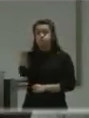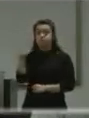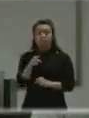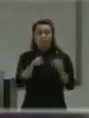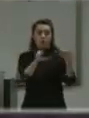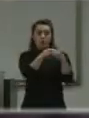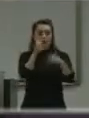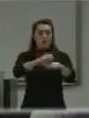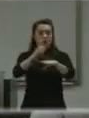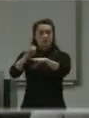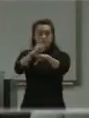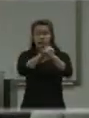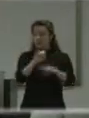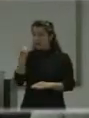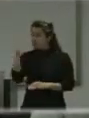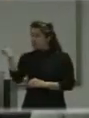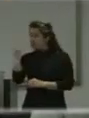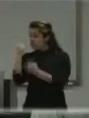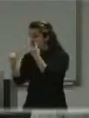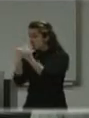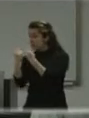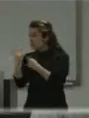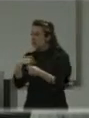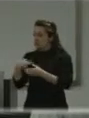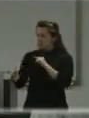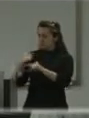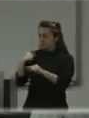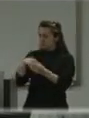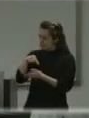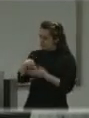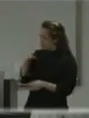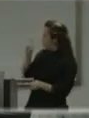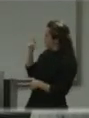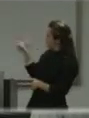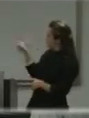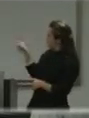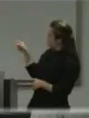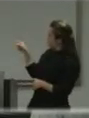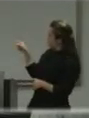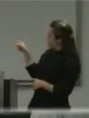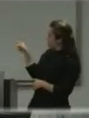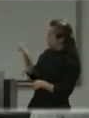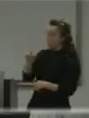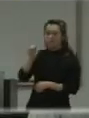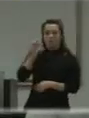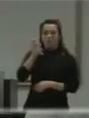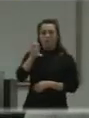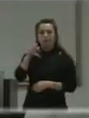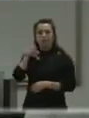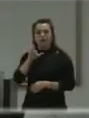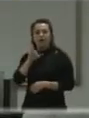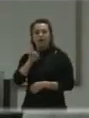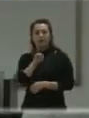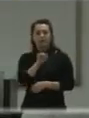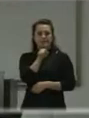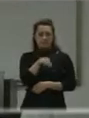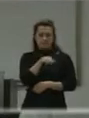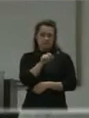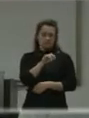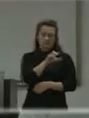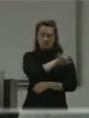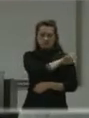participando en ese proceso si alguien está interesado pueden escribirnos a país y nosotros les podemos vincular